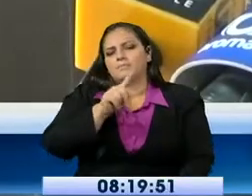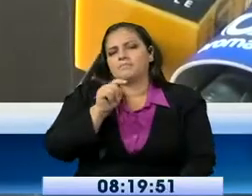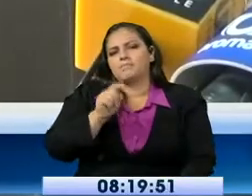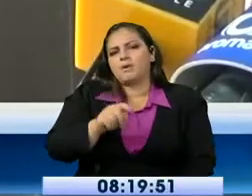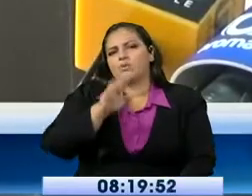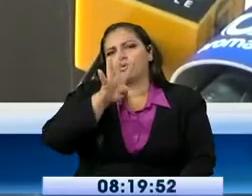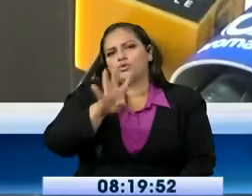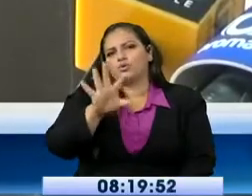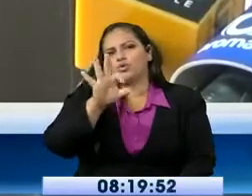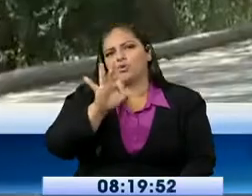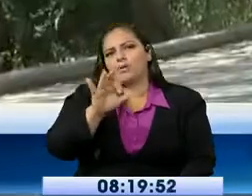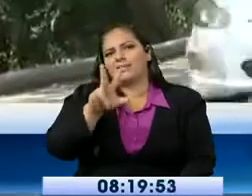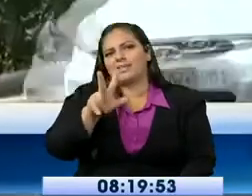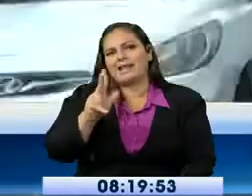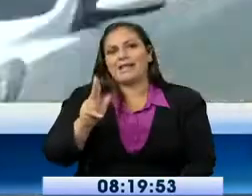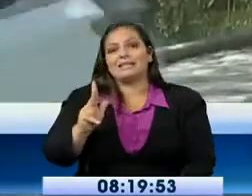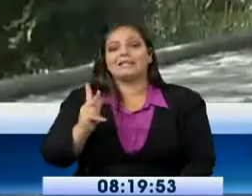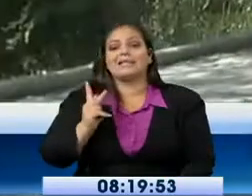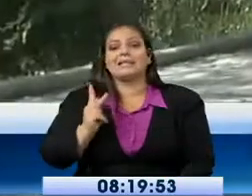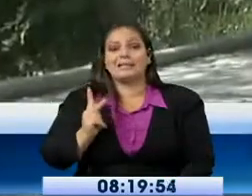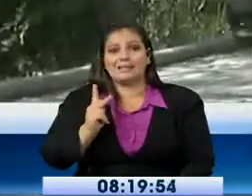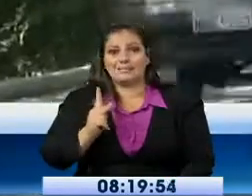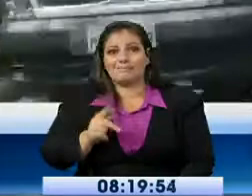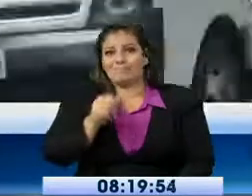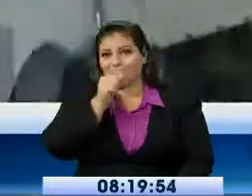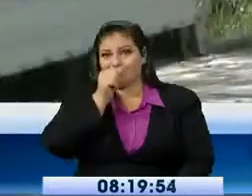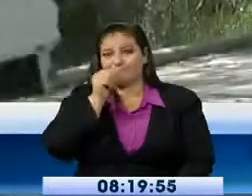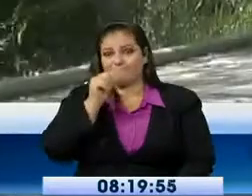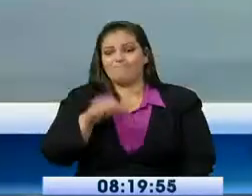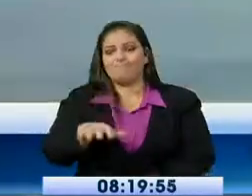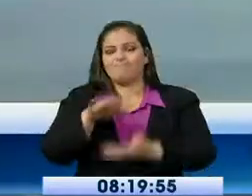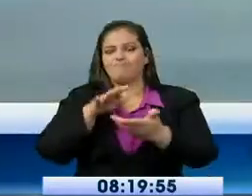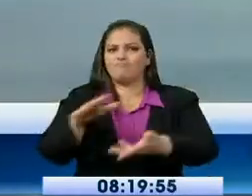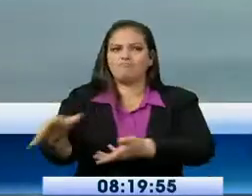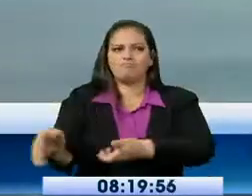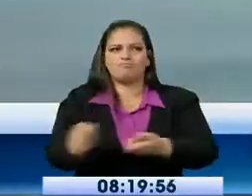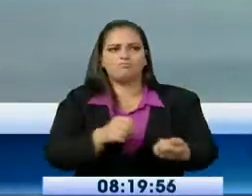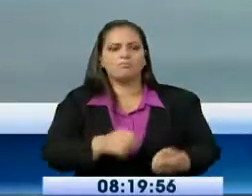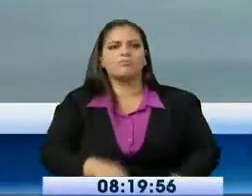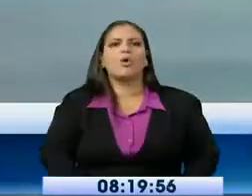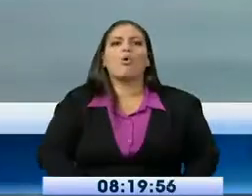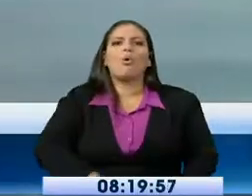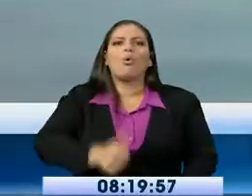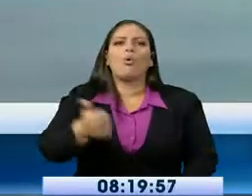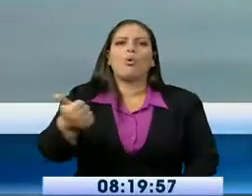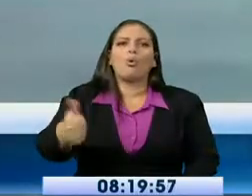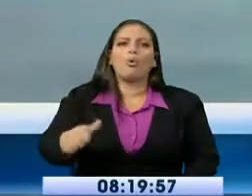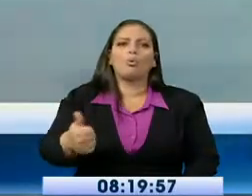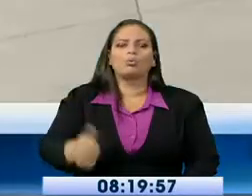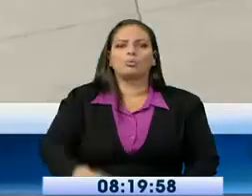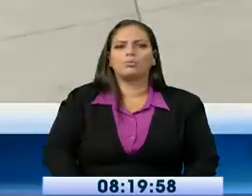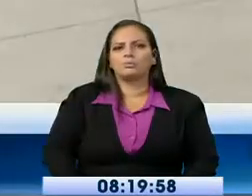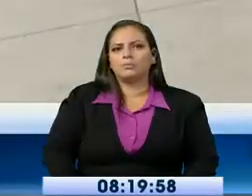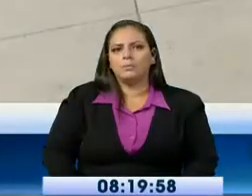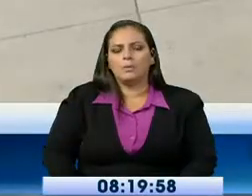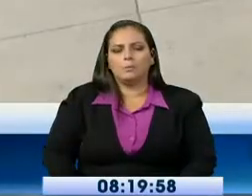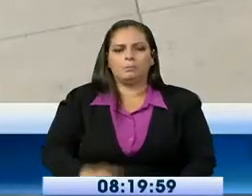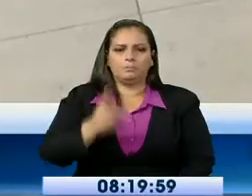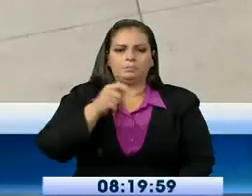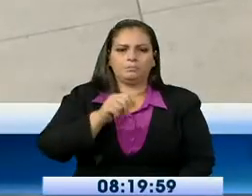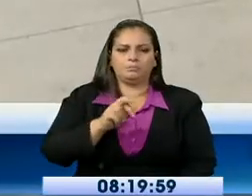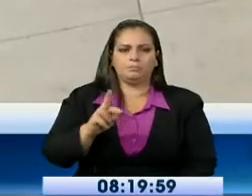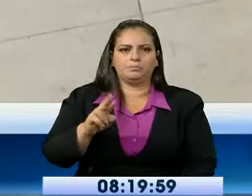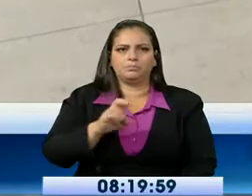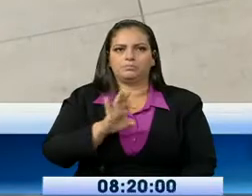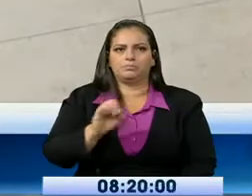1.493 kilos. Además, informó de la detención de una persona en la zona rural del cantón Puerto López, al sur de Manabí, con 45 kilos